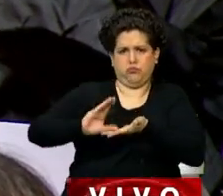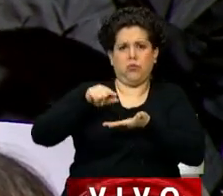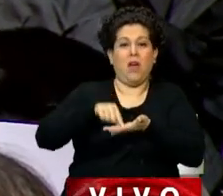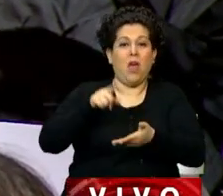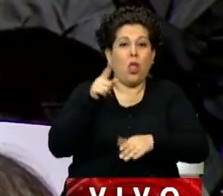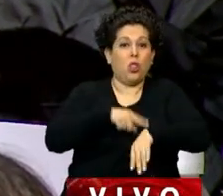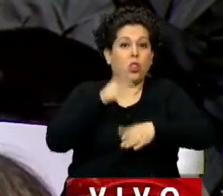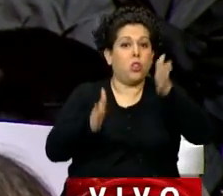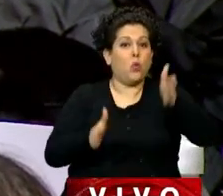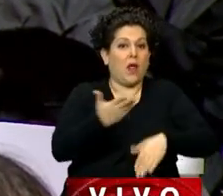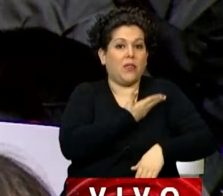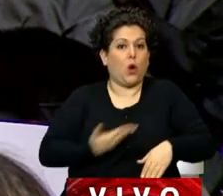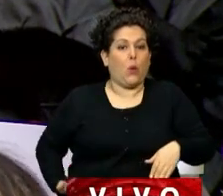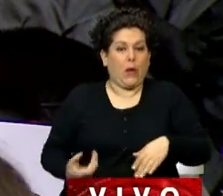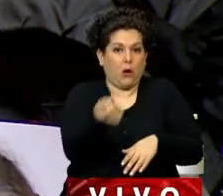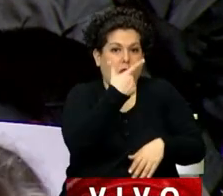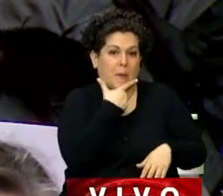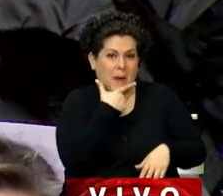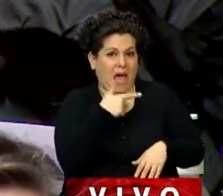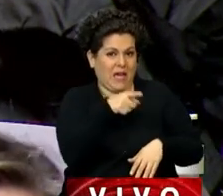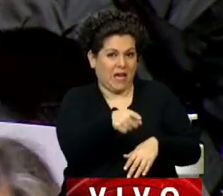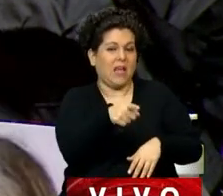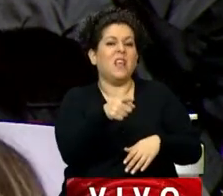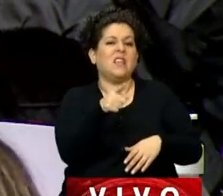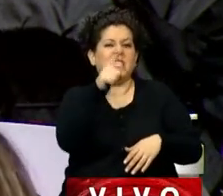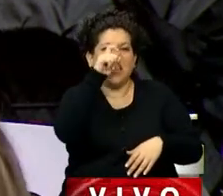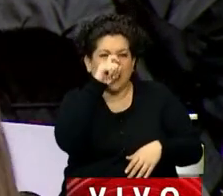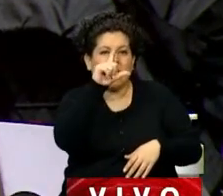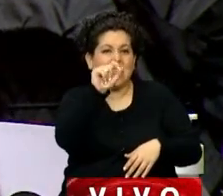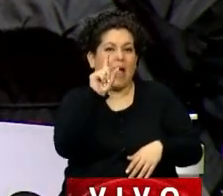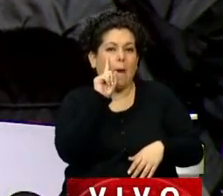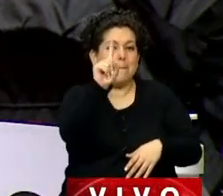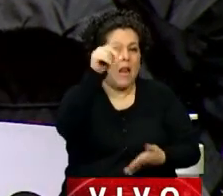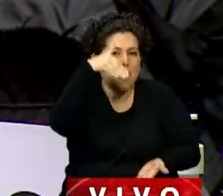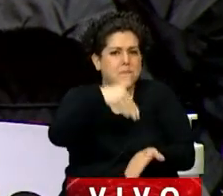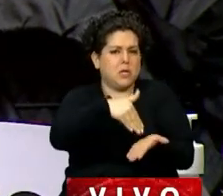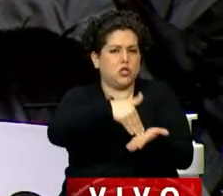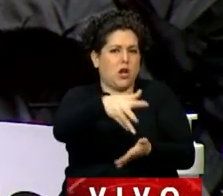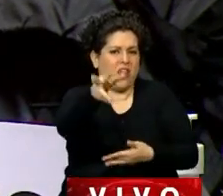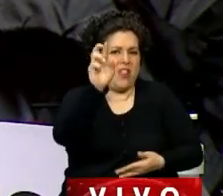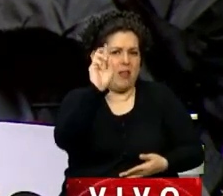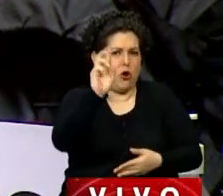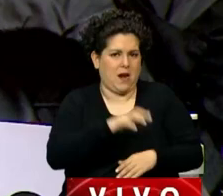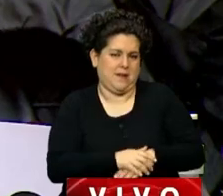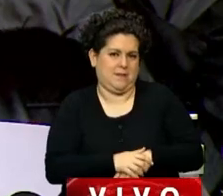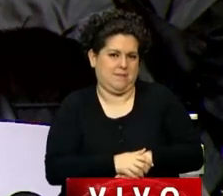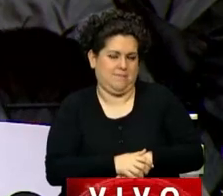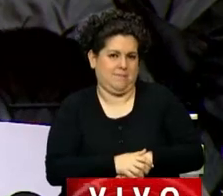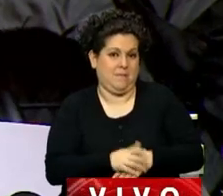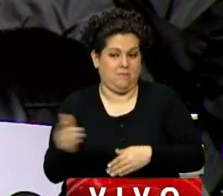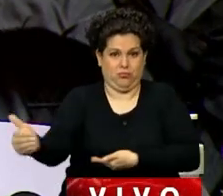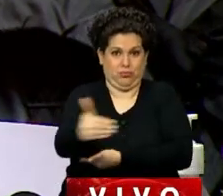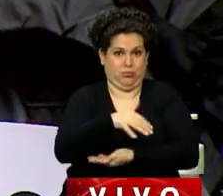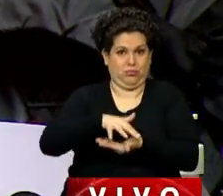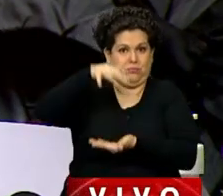el gobierno de Mauricio Macri del Frente de Todos fue de 70 mil millones de dólares. Pero ¿saben